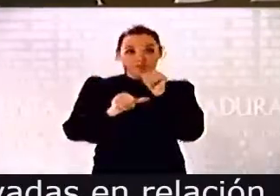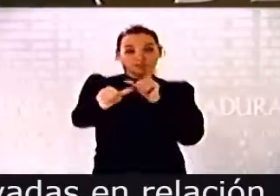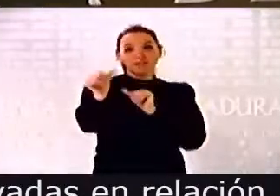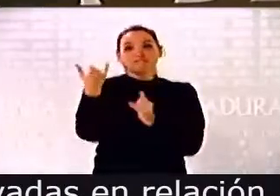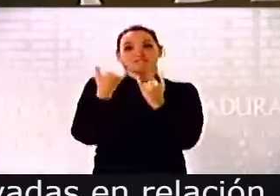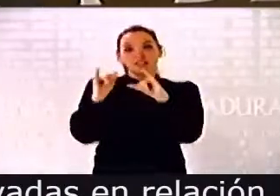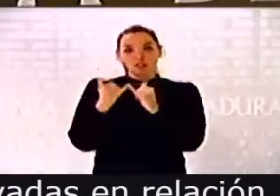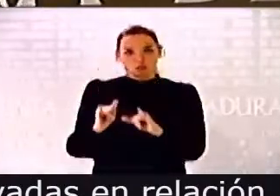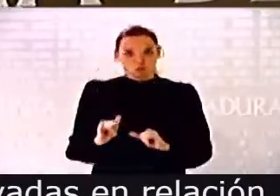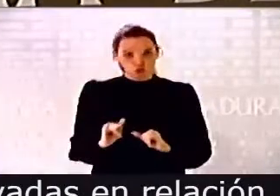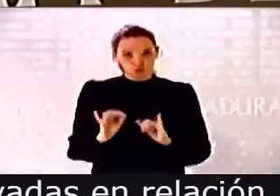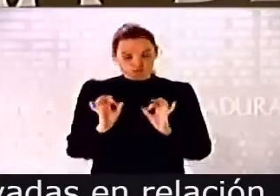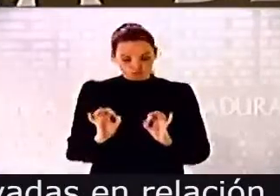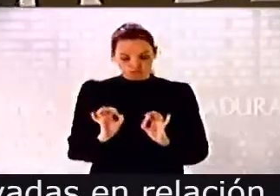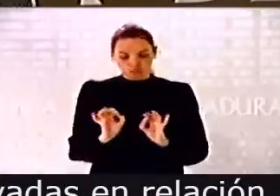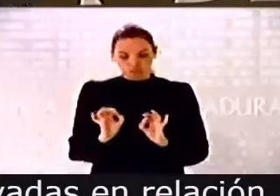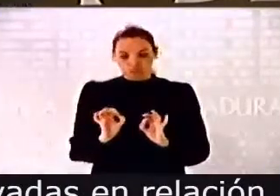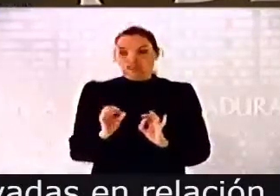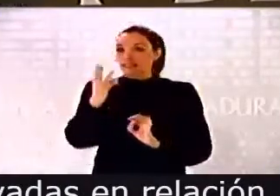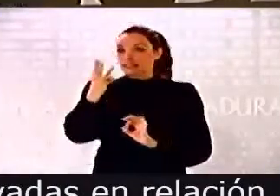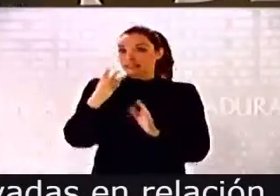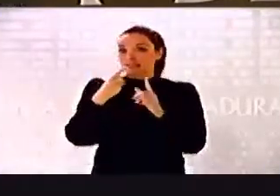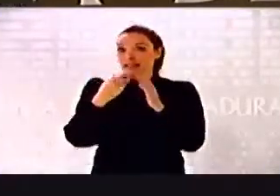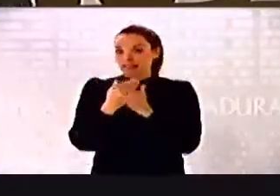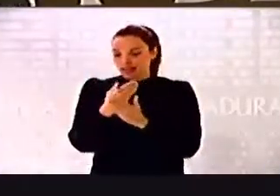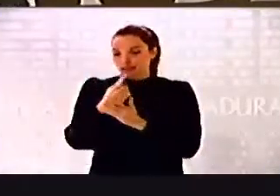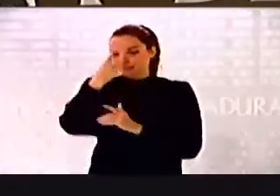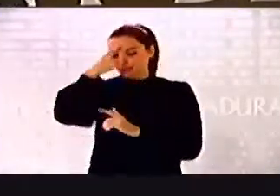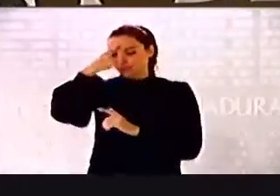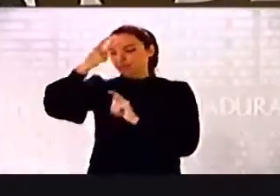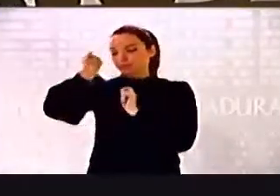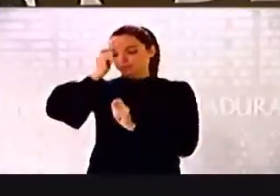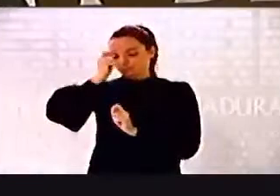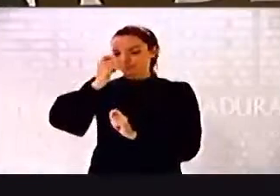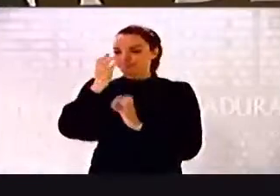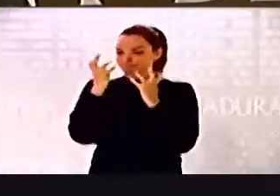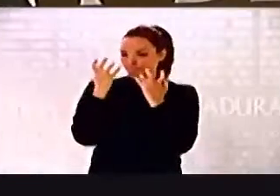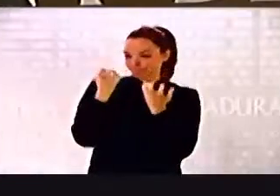festivos, vienen 3 días de recuerdo, vienen 3 días emotivos,